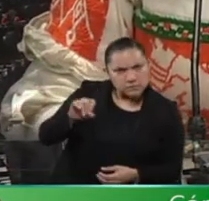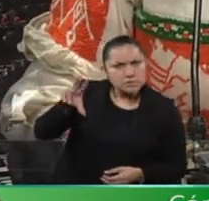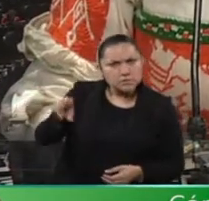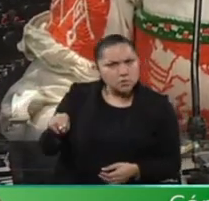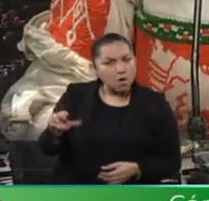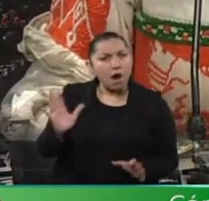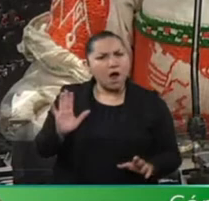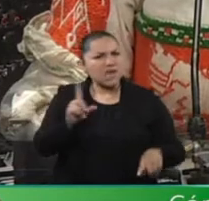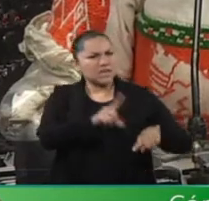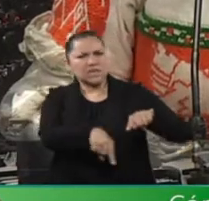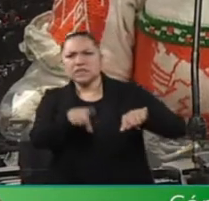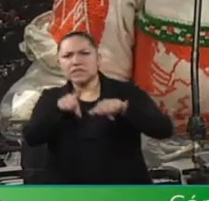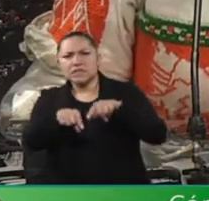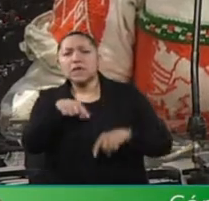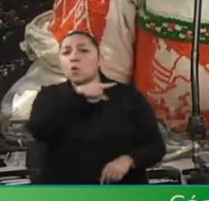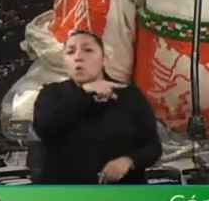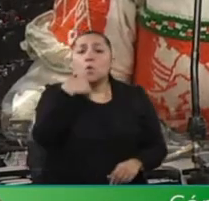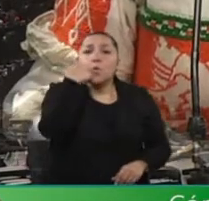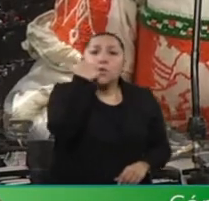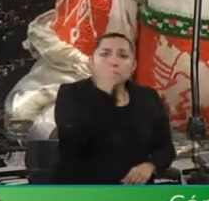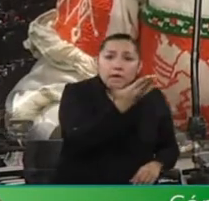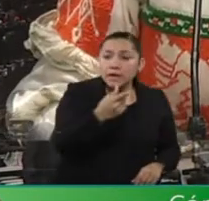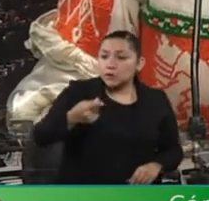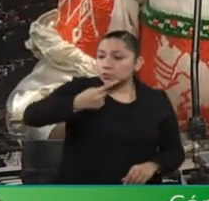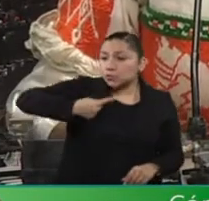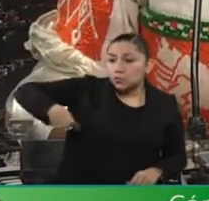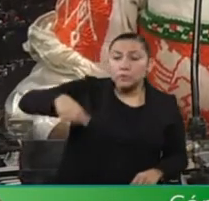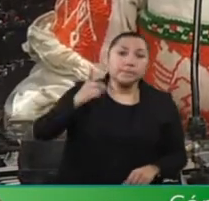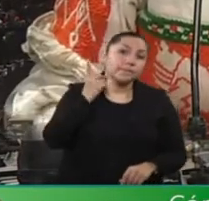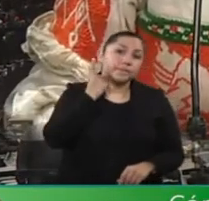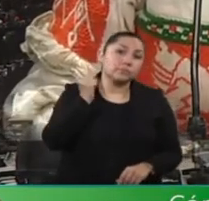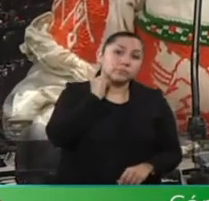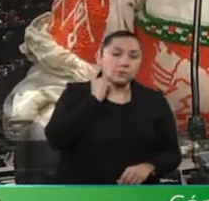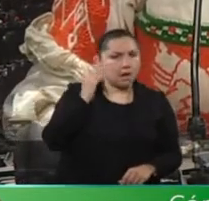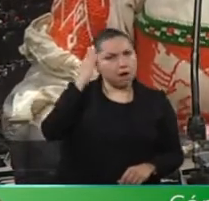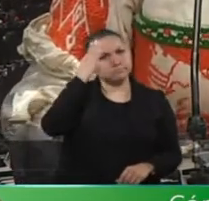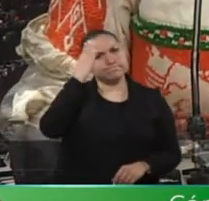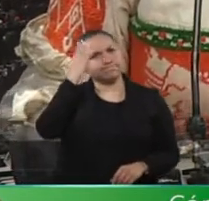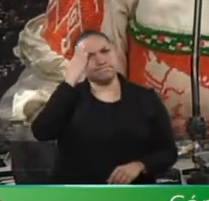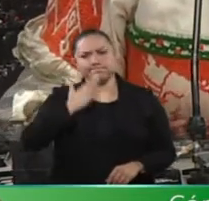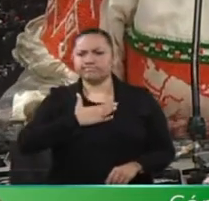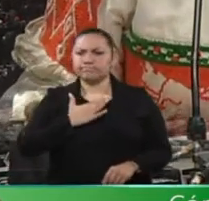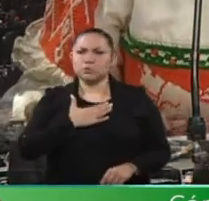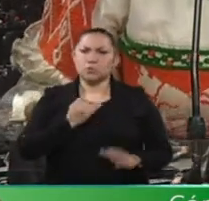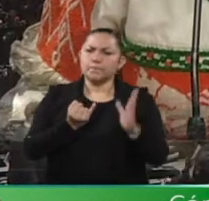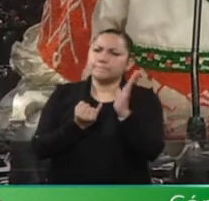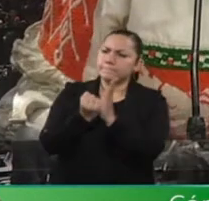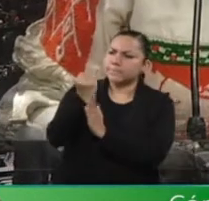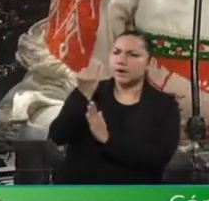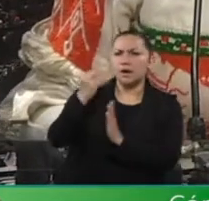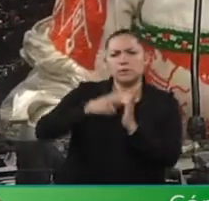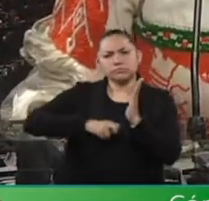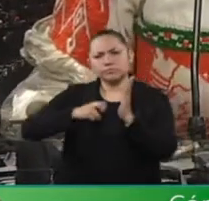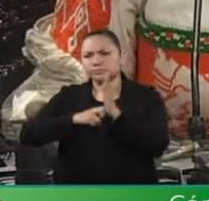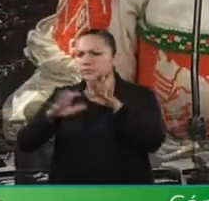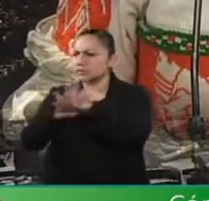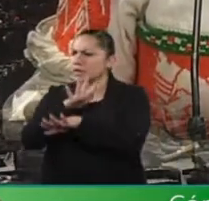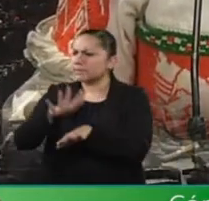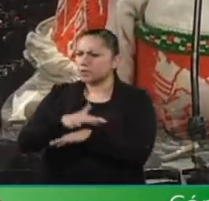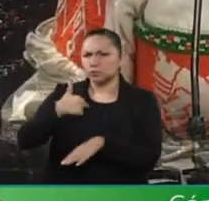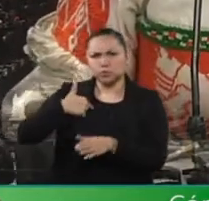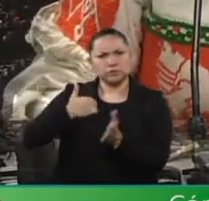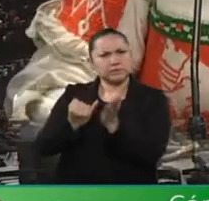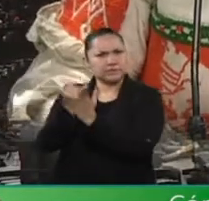el poder es abrirle la puerta a la arbitrariedad, al abuso y al autoritarismo.